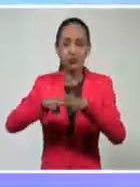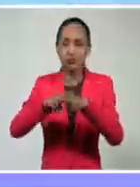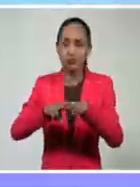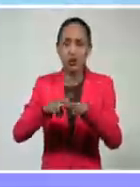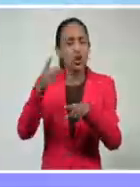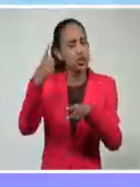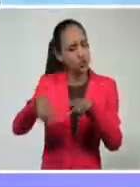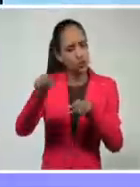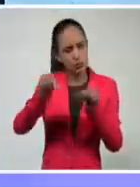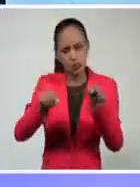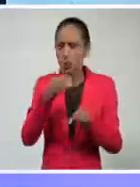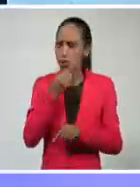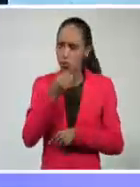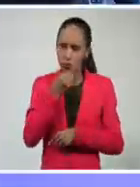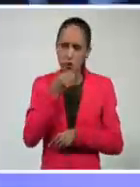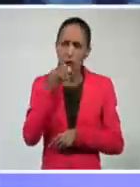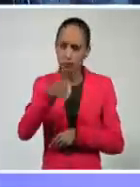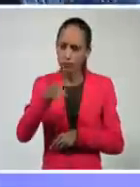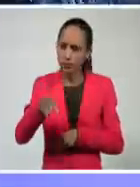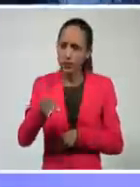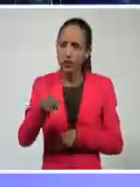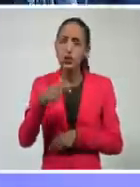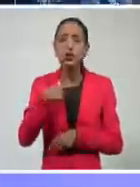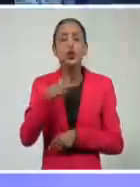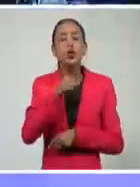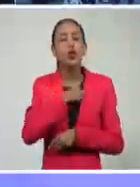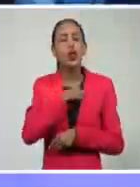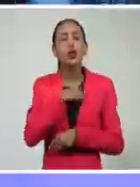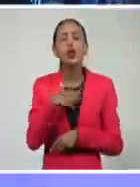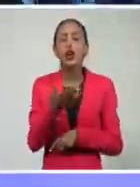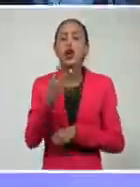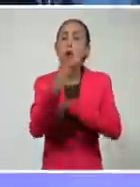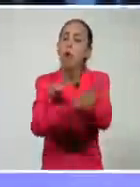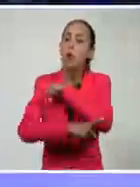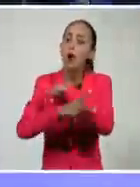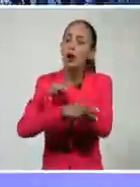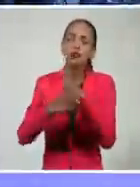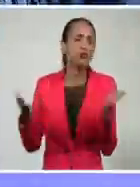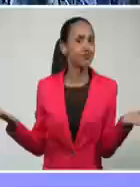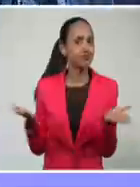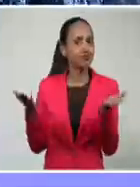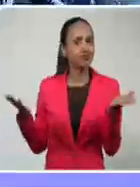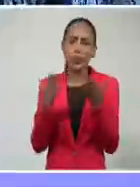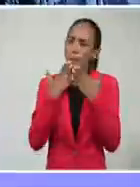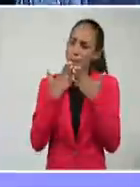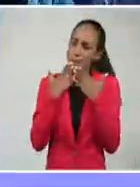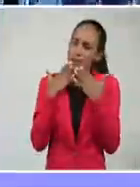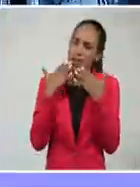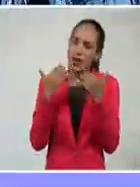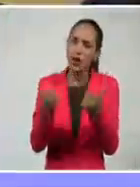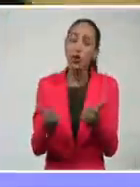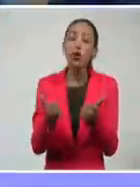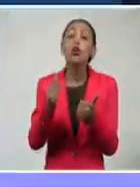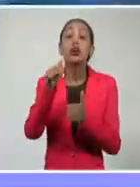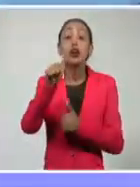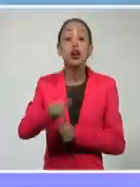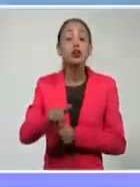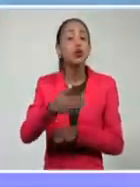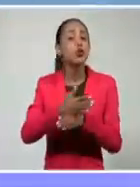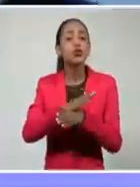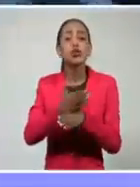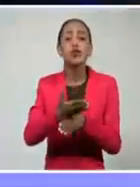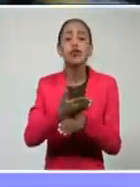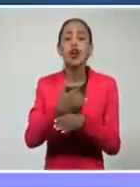pudieron estar aún deseándolo, yo quiero un país más próspero, un país mejor, sin que eso signifique bajar